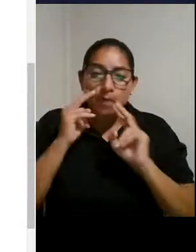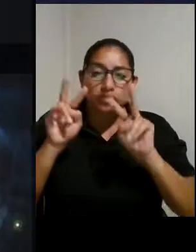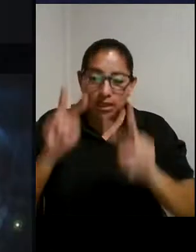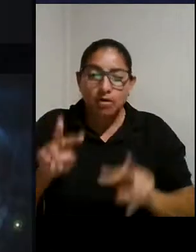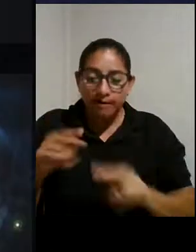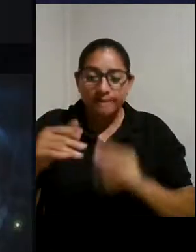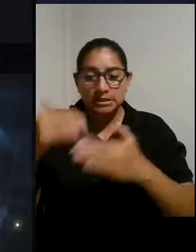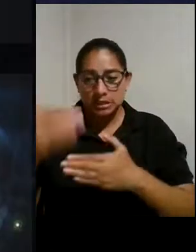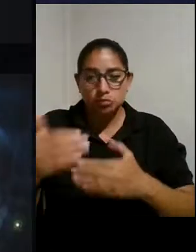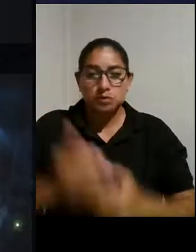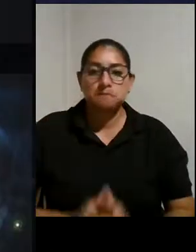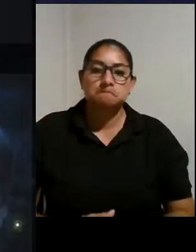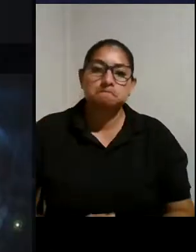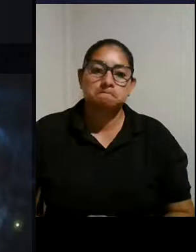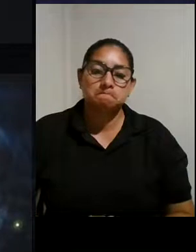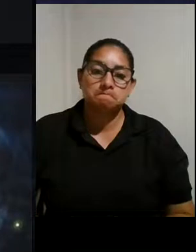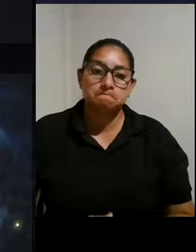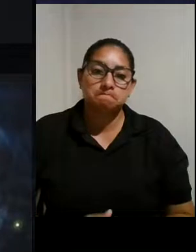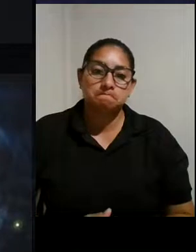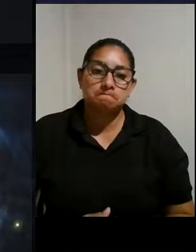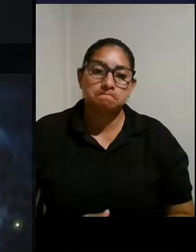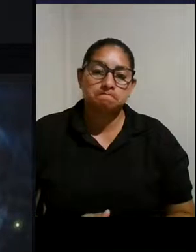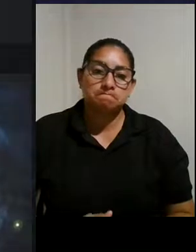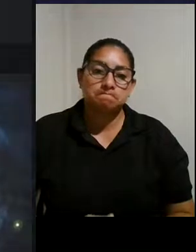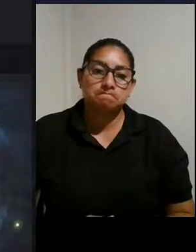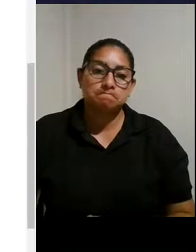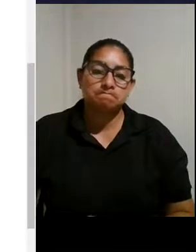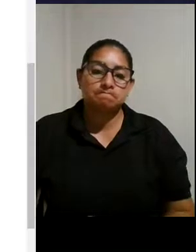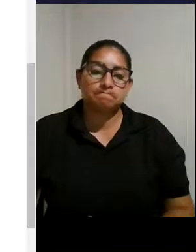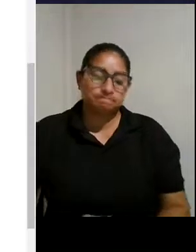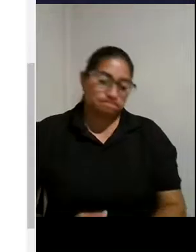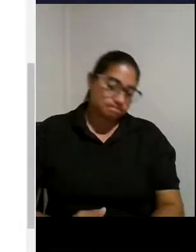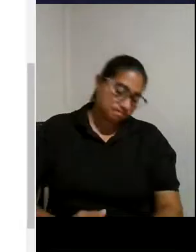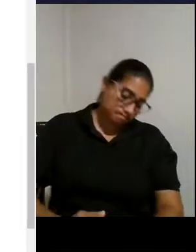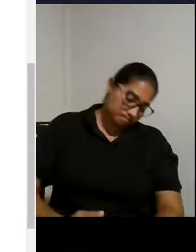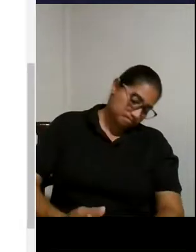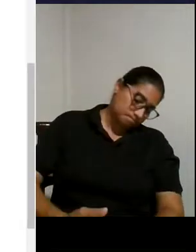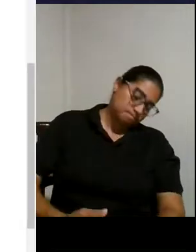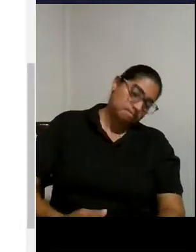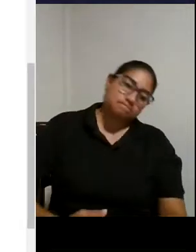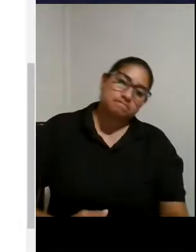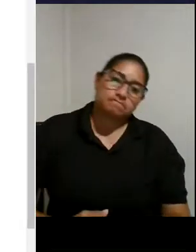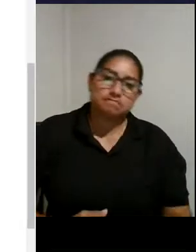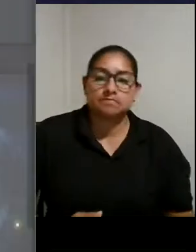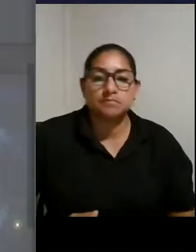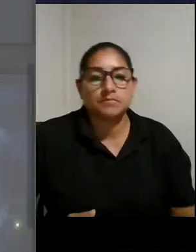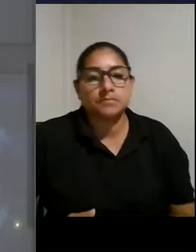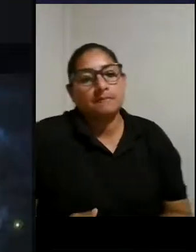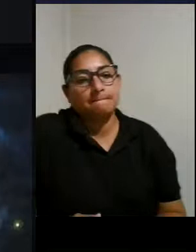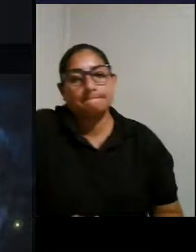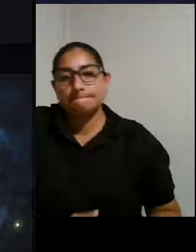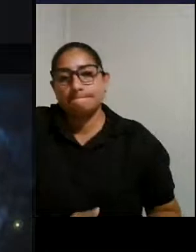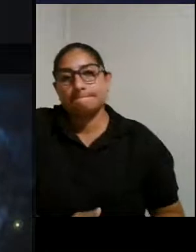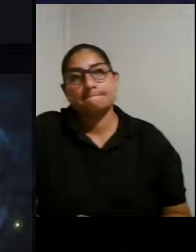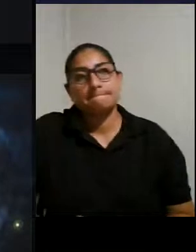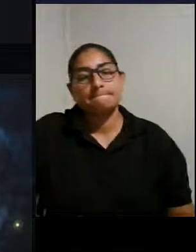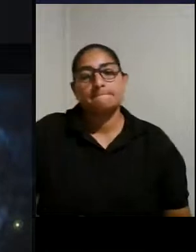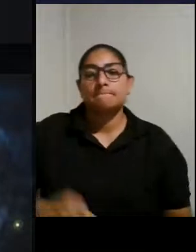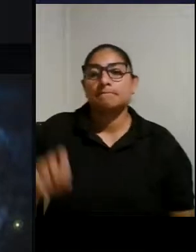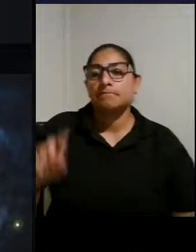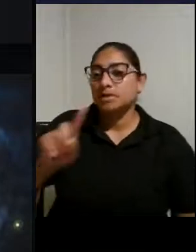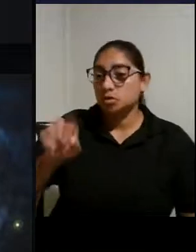adelante. en ese Ya, caso ya era el escucho. mayor, pero es porque se está aumentando, pero también puede ser el caso que se dé una disminución,